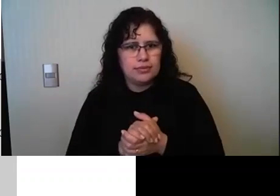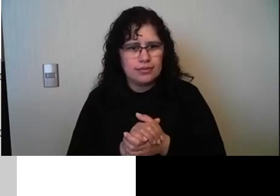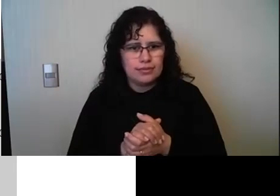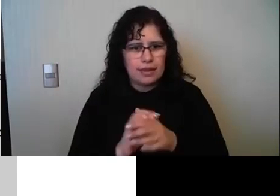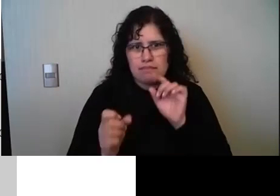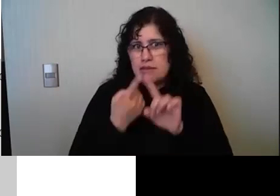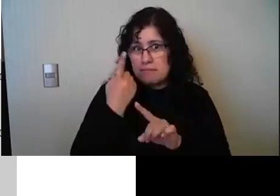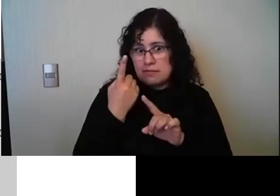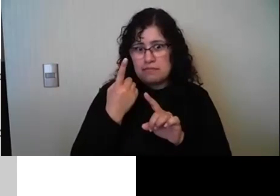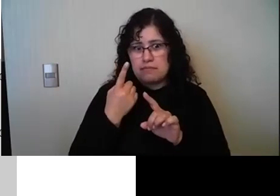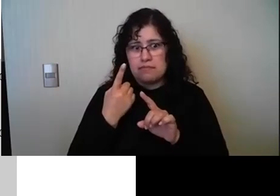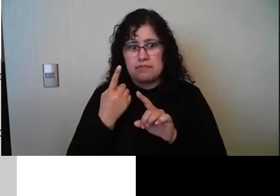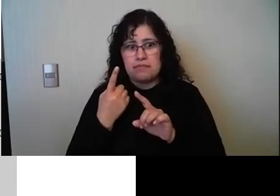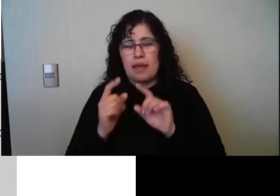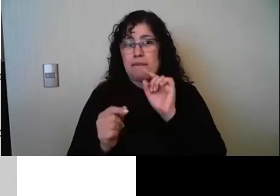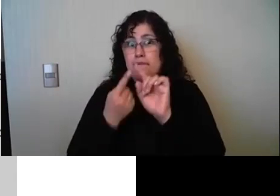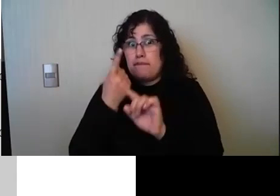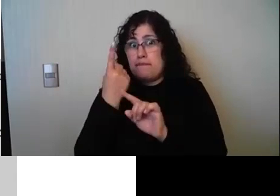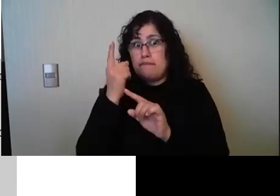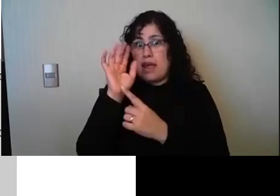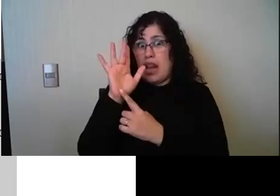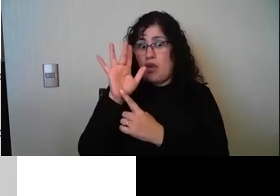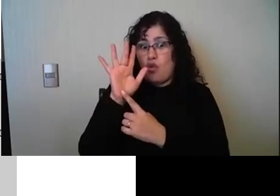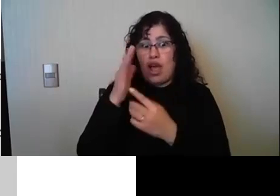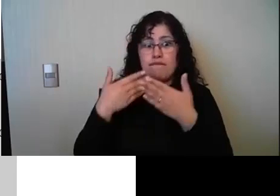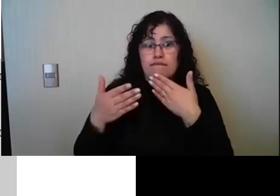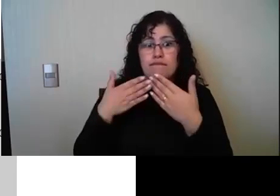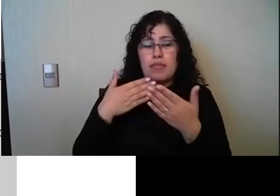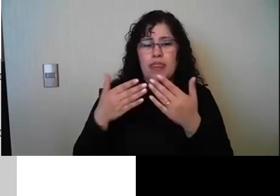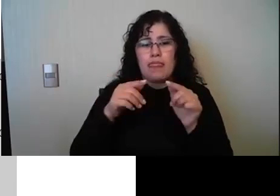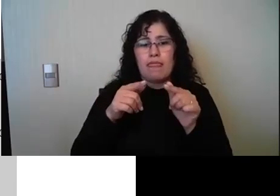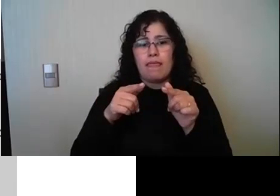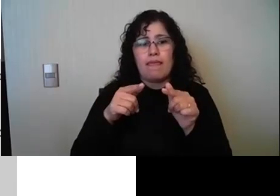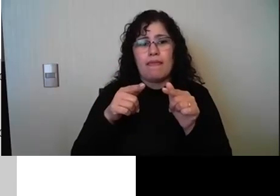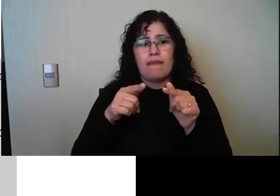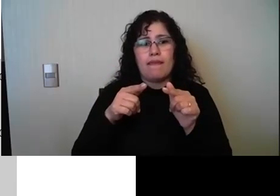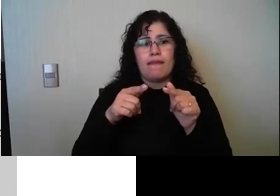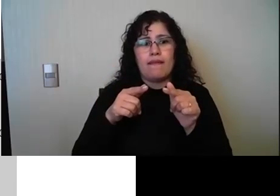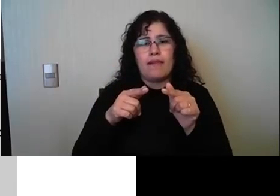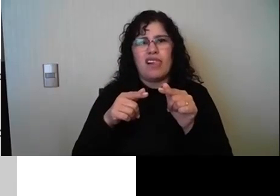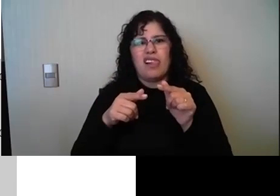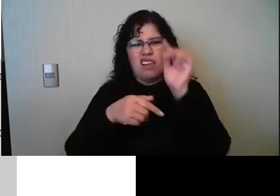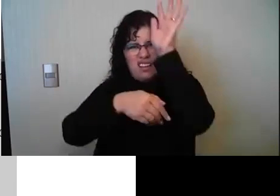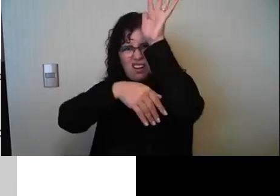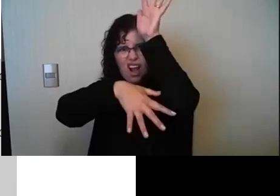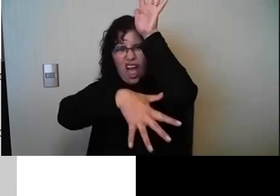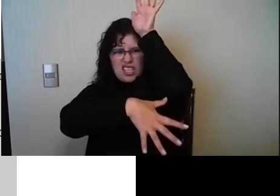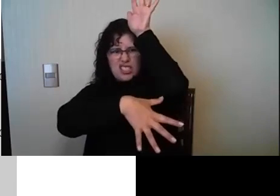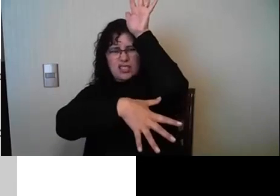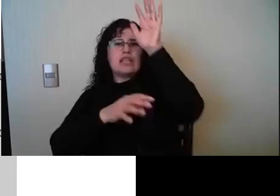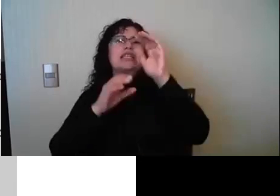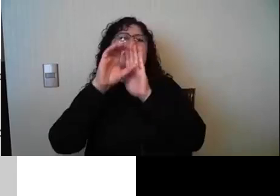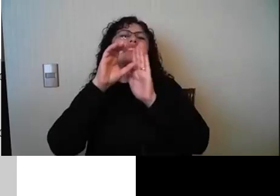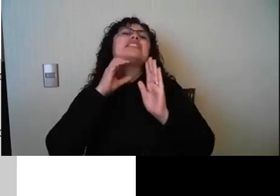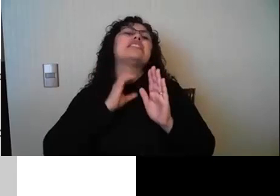está la primera neurona, tanto de una raíz cervical como lumbar.